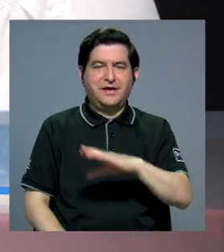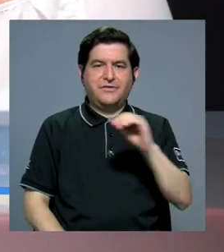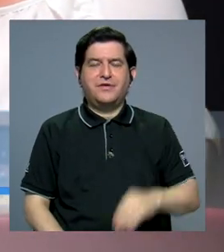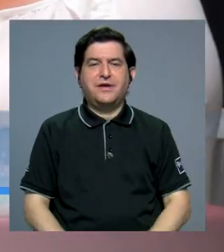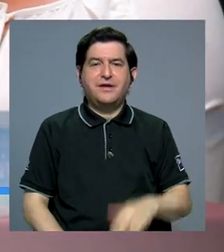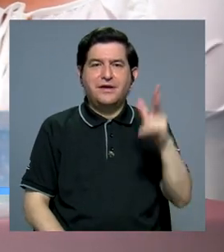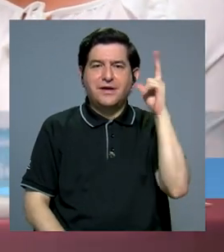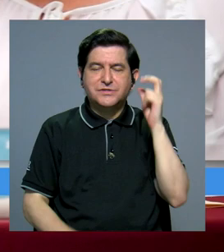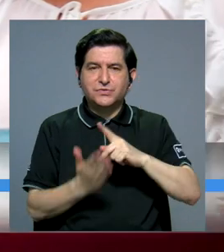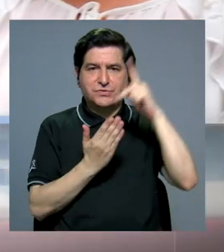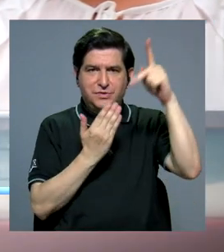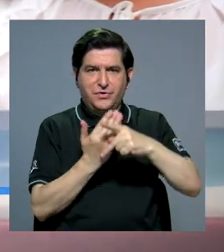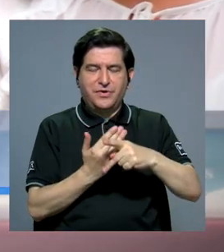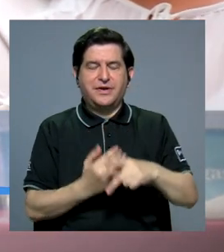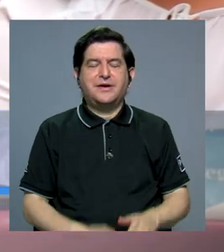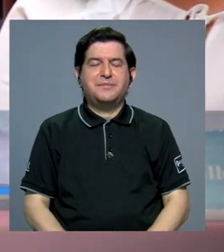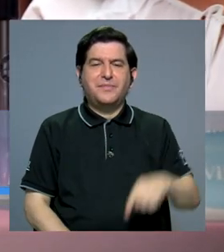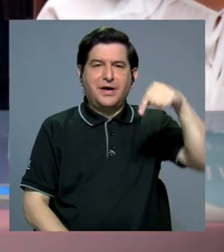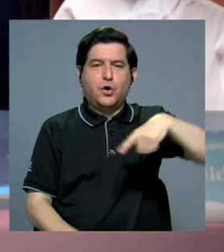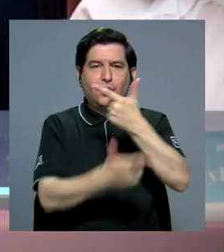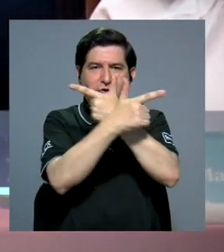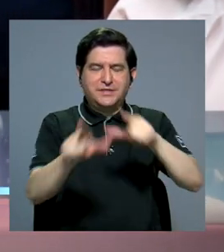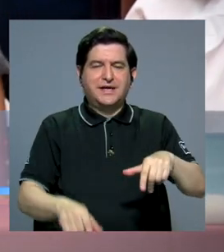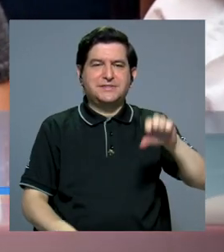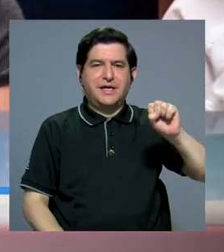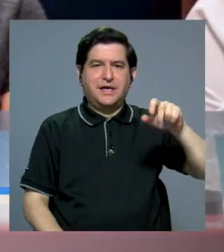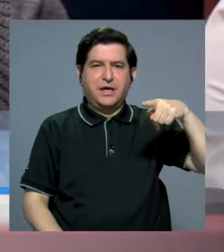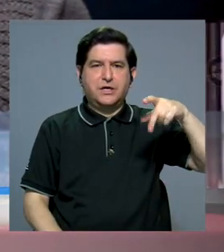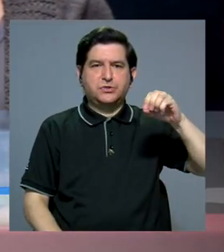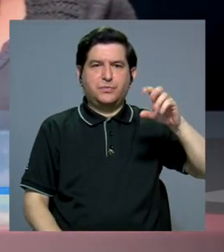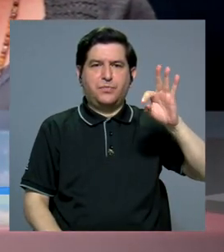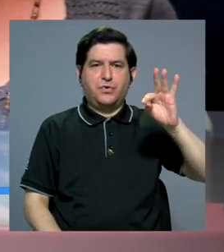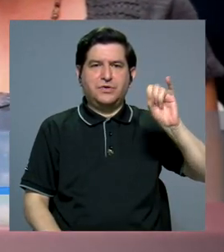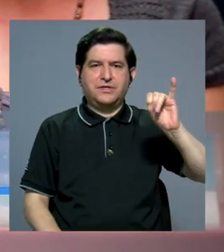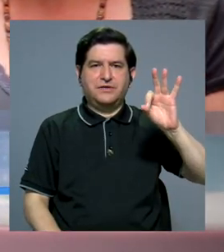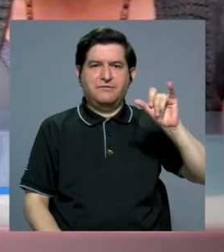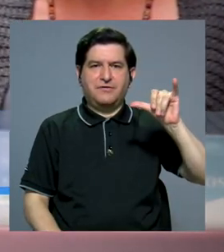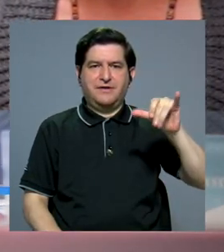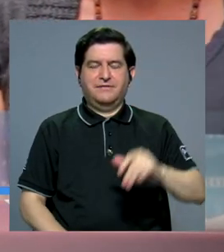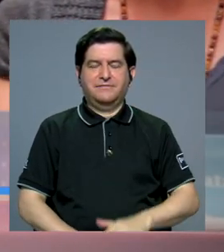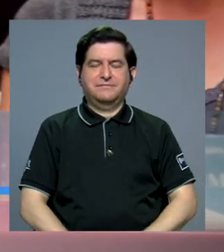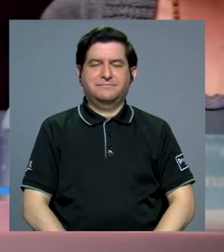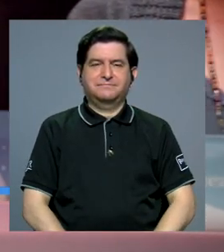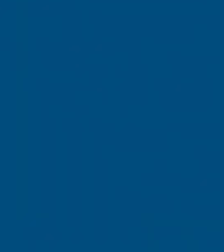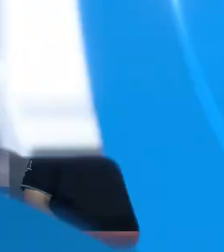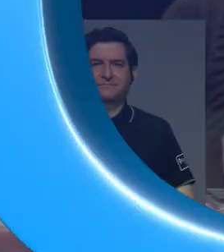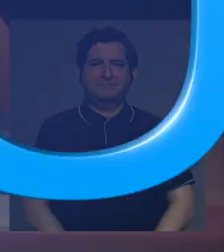semillaspalabras-cr y puede escuchar el podcast Gotas de Libertad en la plataforma de Spotify.